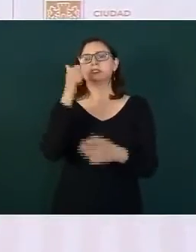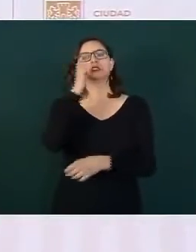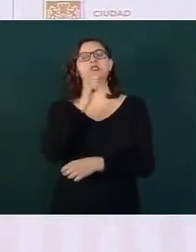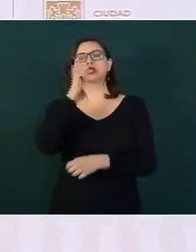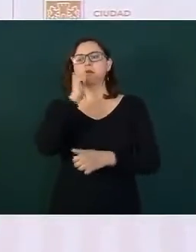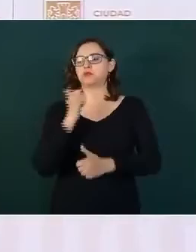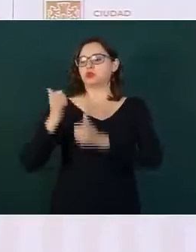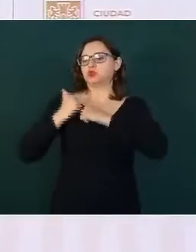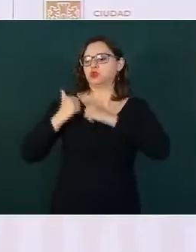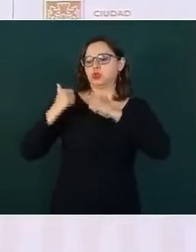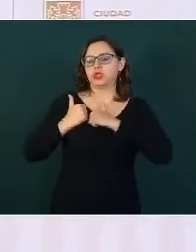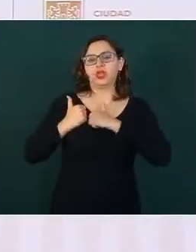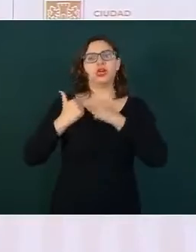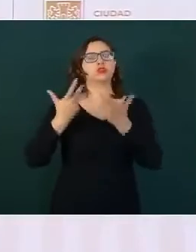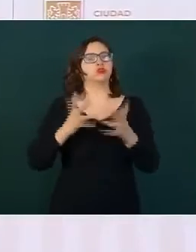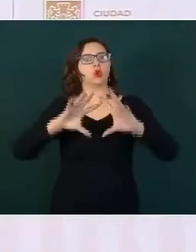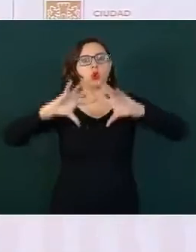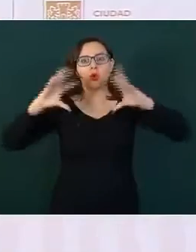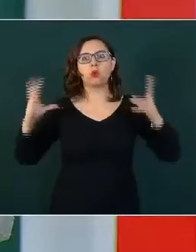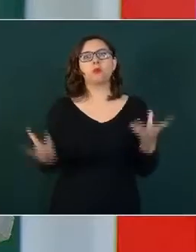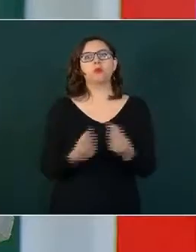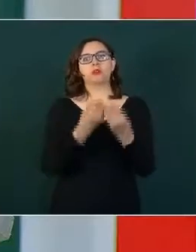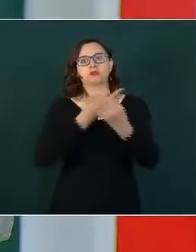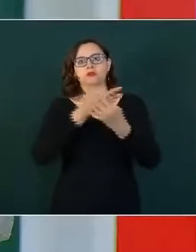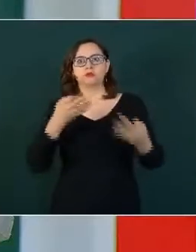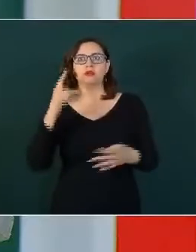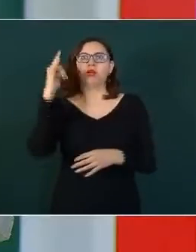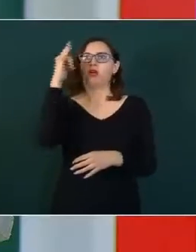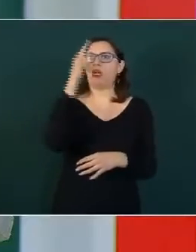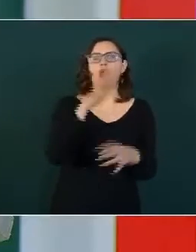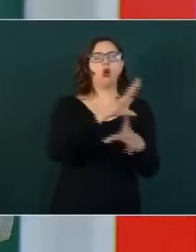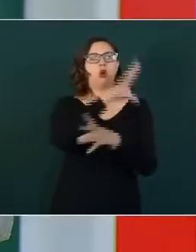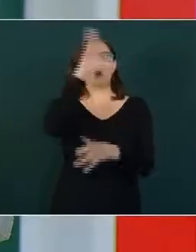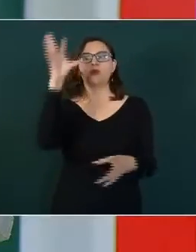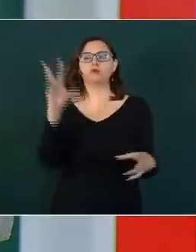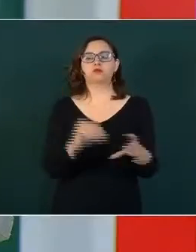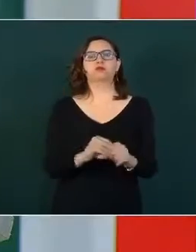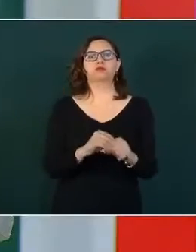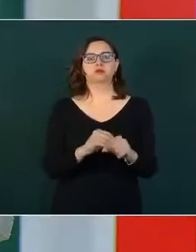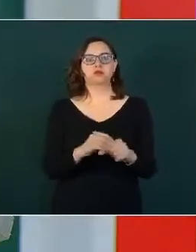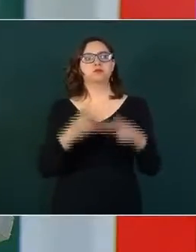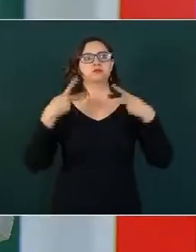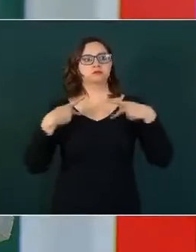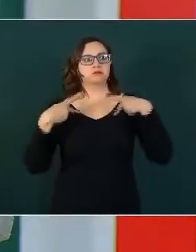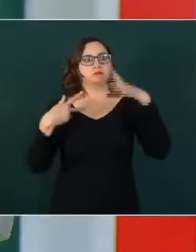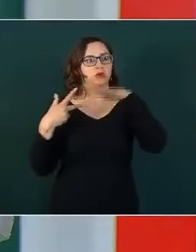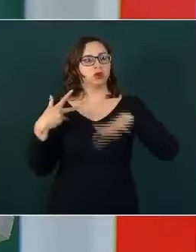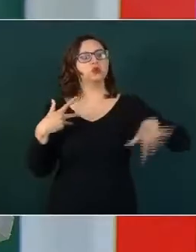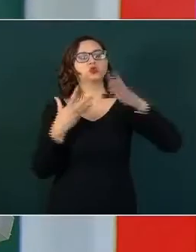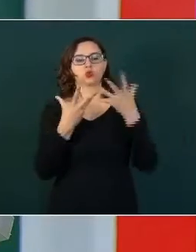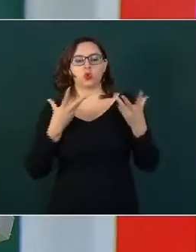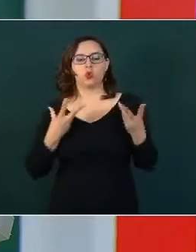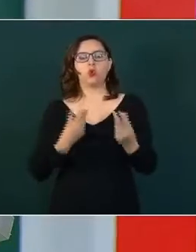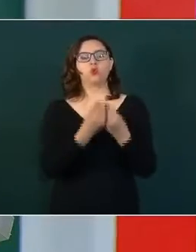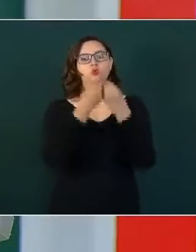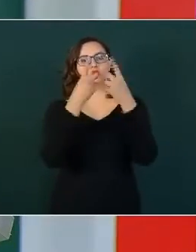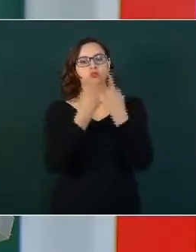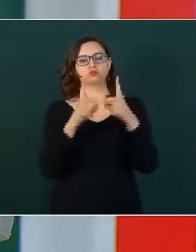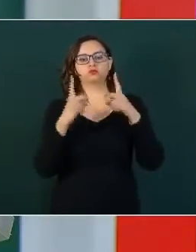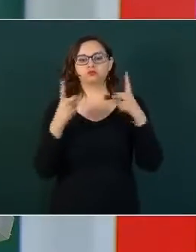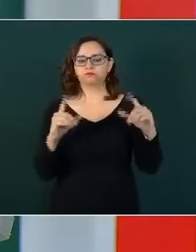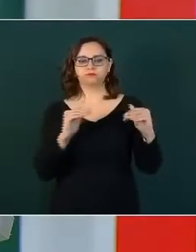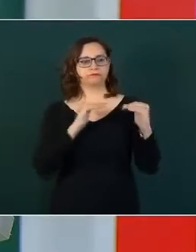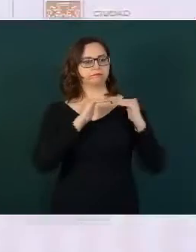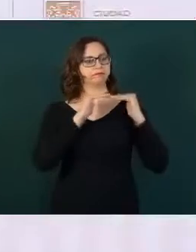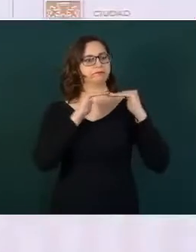Aire, desde el comienzo de su vida institucional, se han desarrollado a la par del país y de acuerdo con las